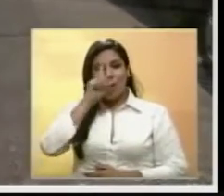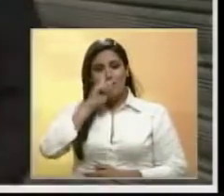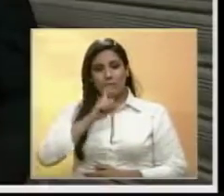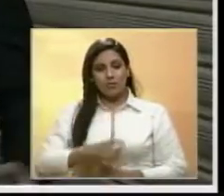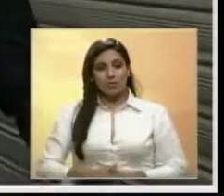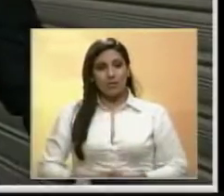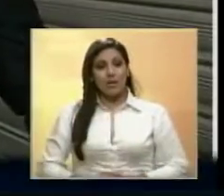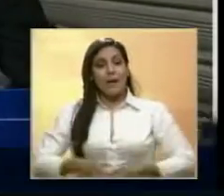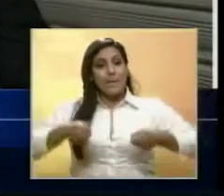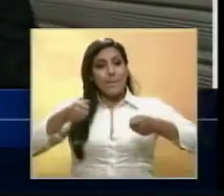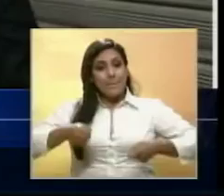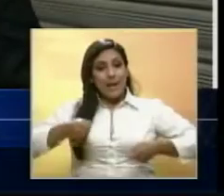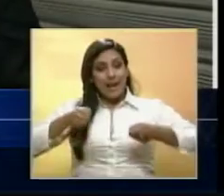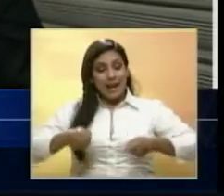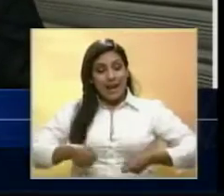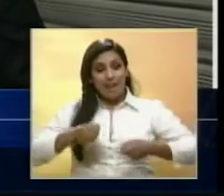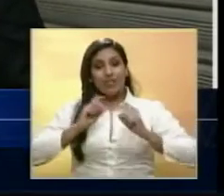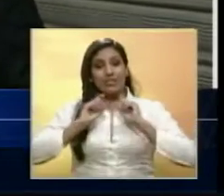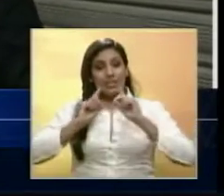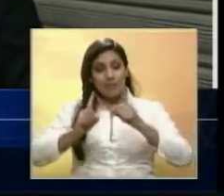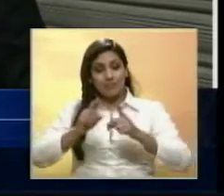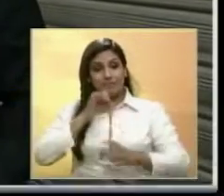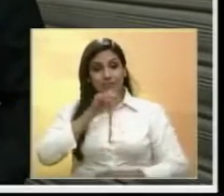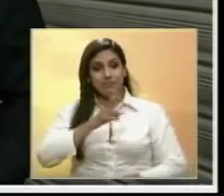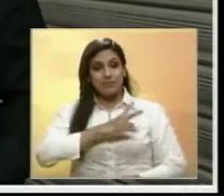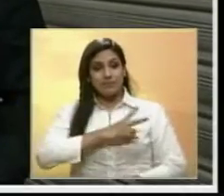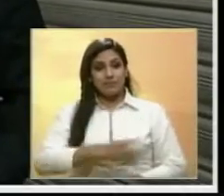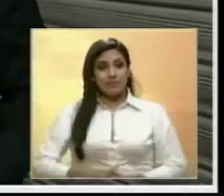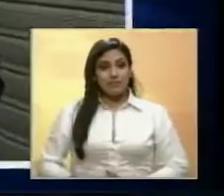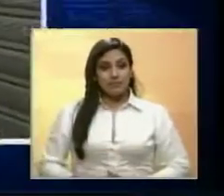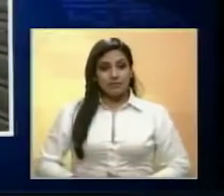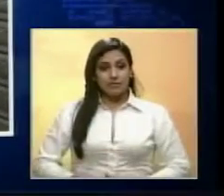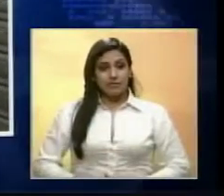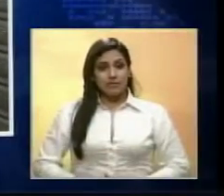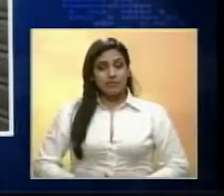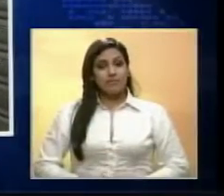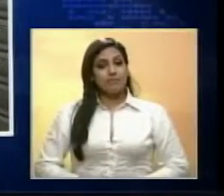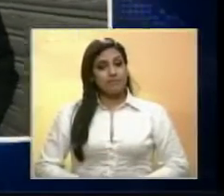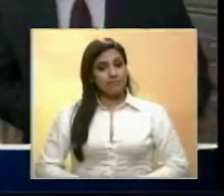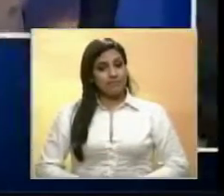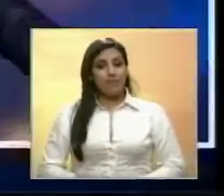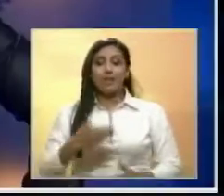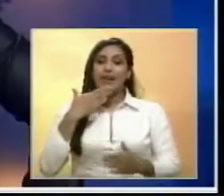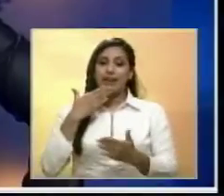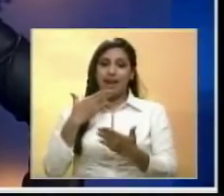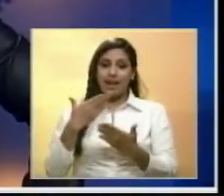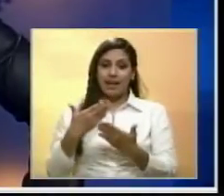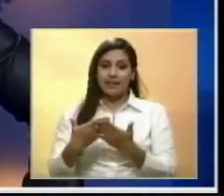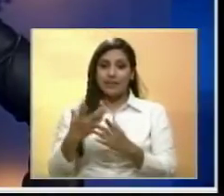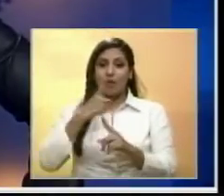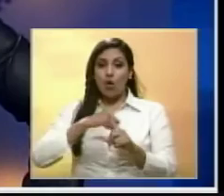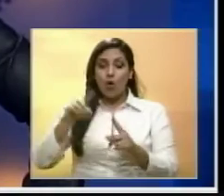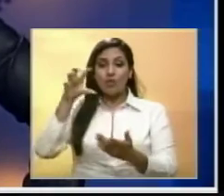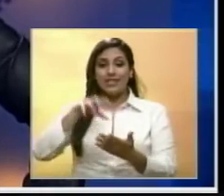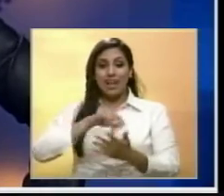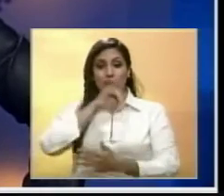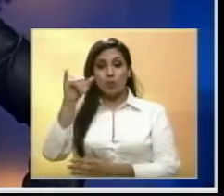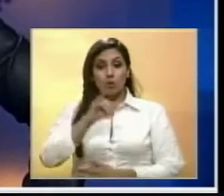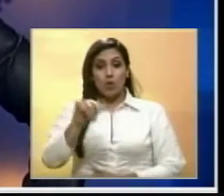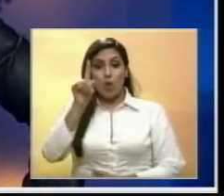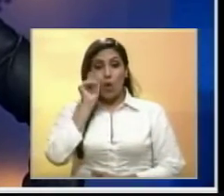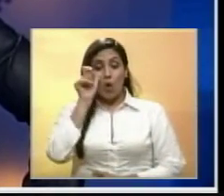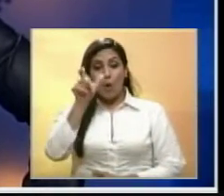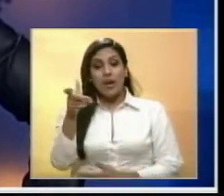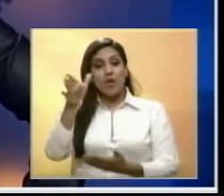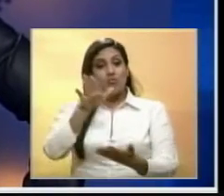año. Desde el mercado La Hormiga, Euclides Sotillo, Noticiero Venevisión. Gracias, Euclides. En el estado Zulia, un hombre